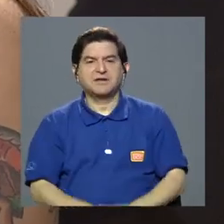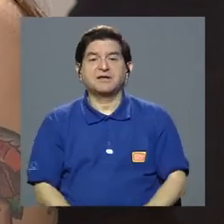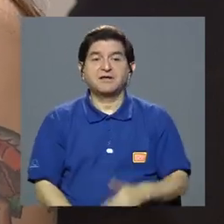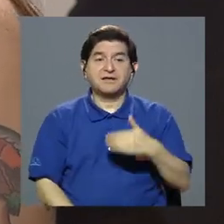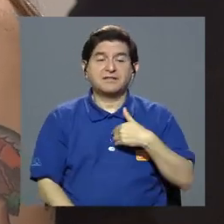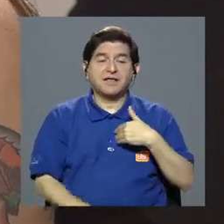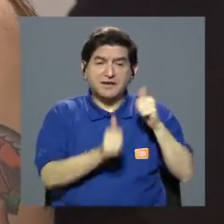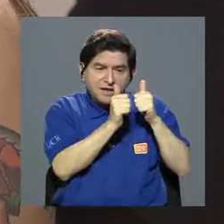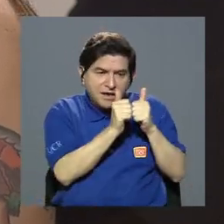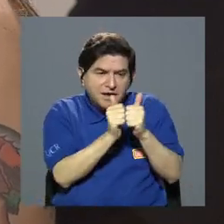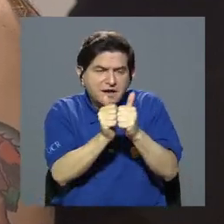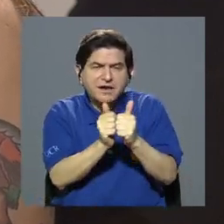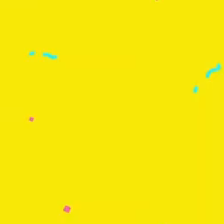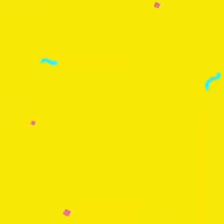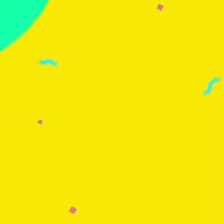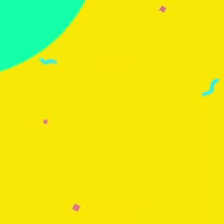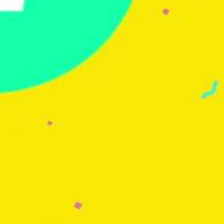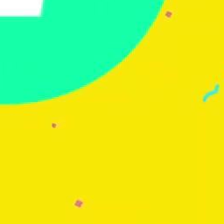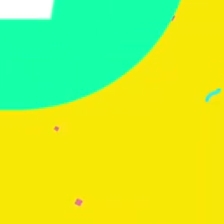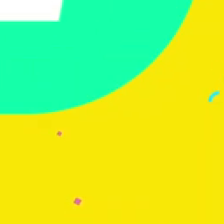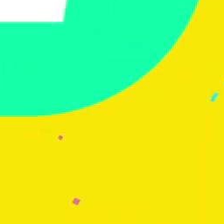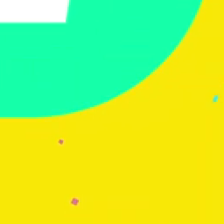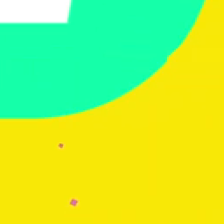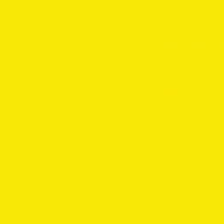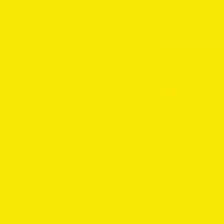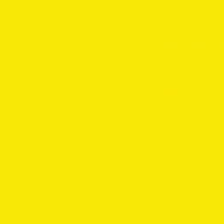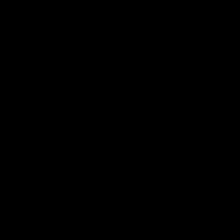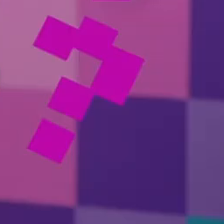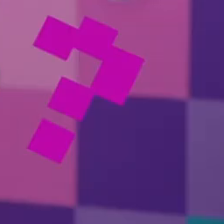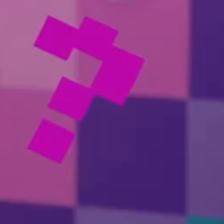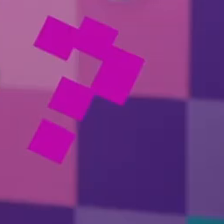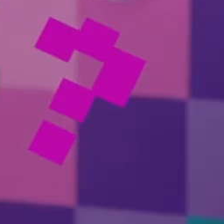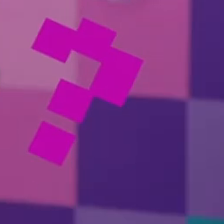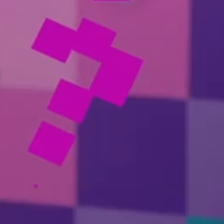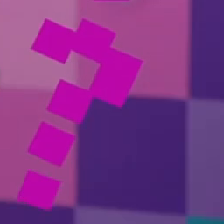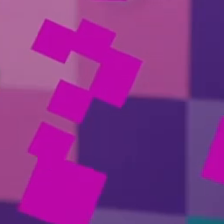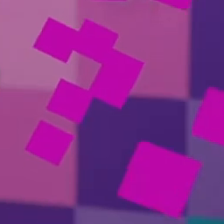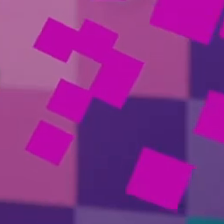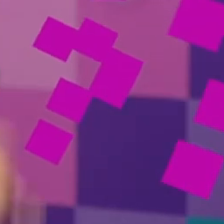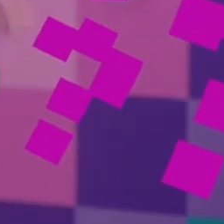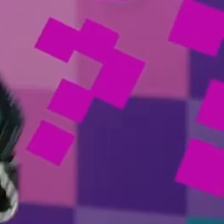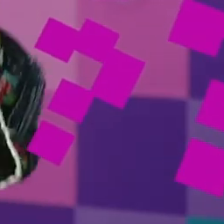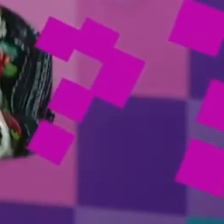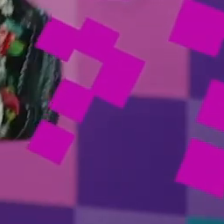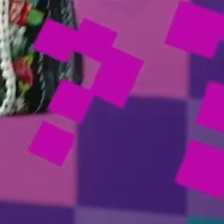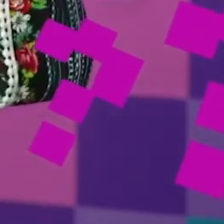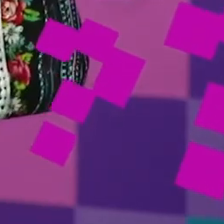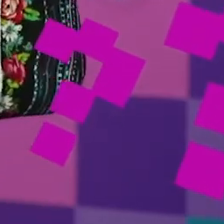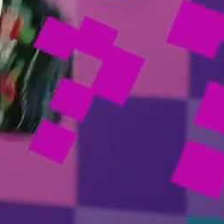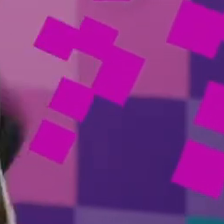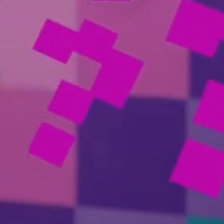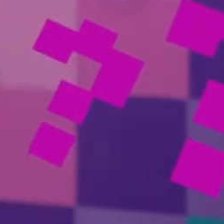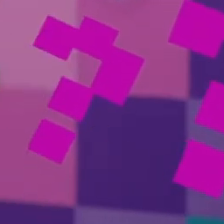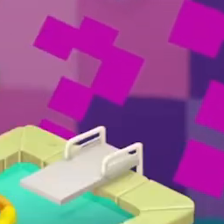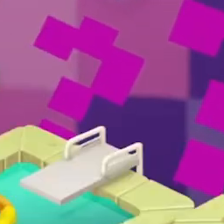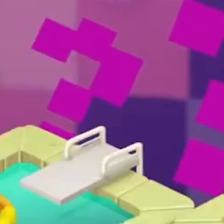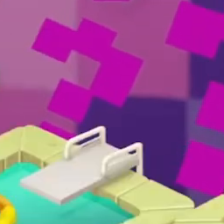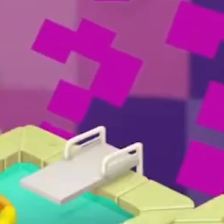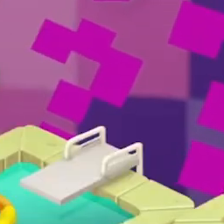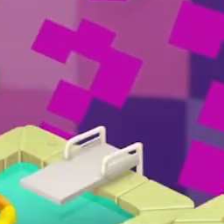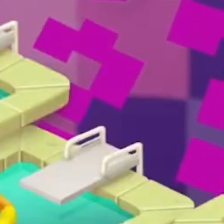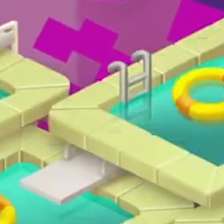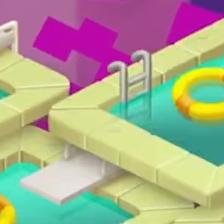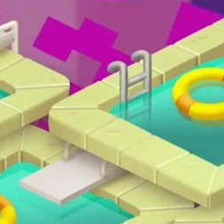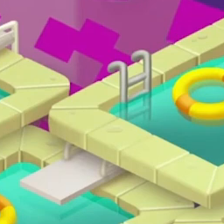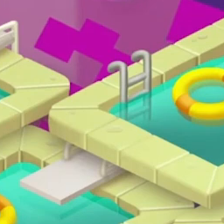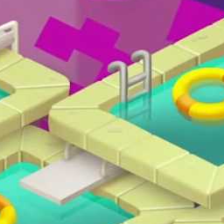es tener un acompañamiento más cercano porque será la visión que teníamos para la seleccionadora como teníamos un enfoque cuando entró